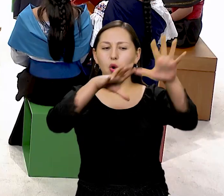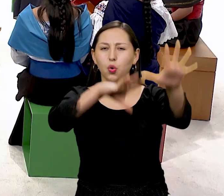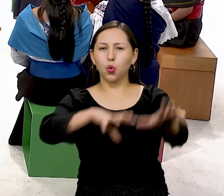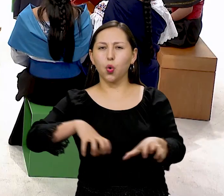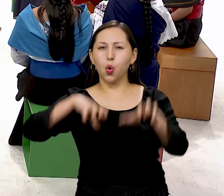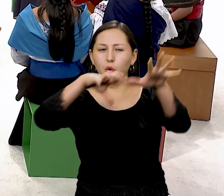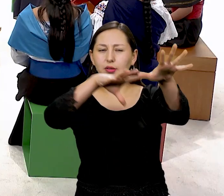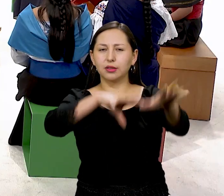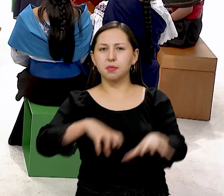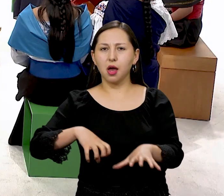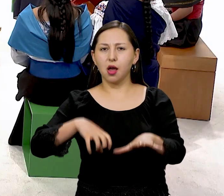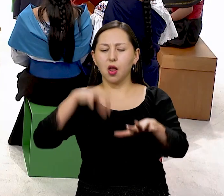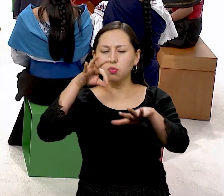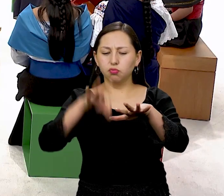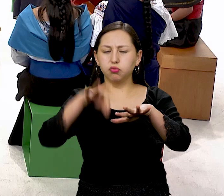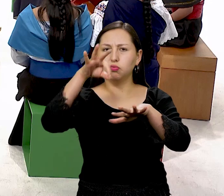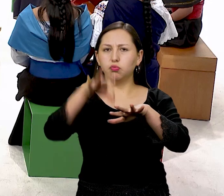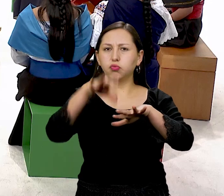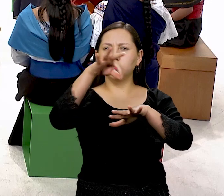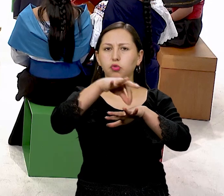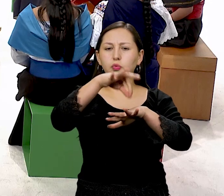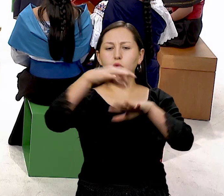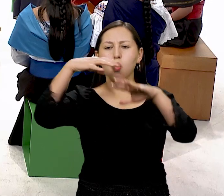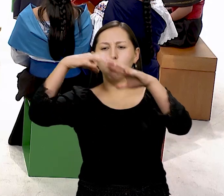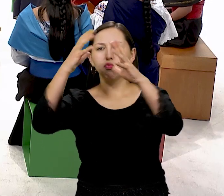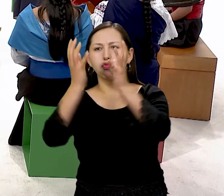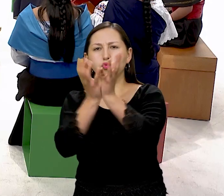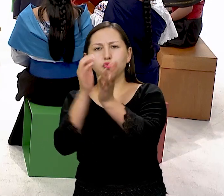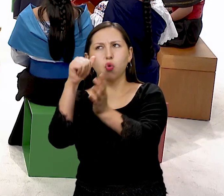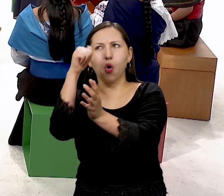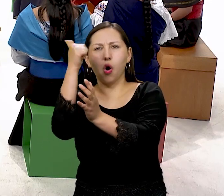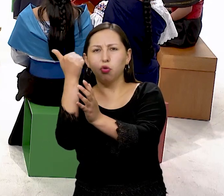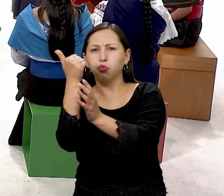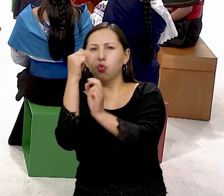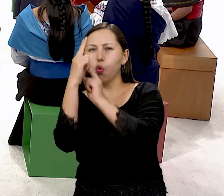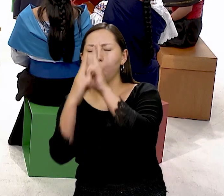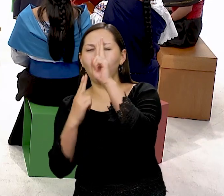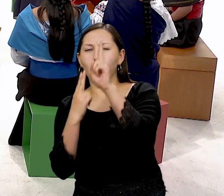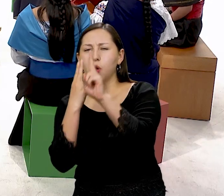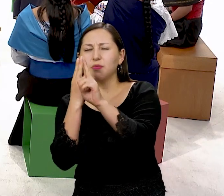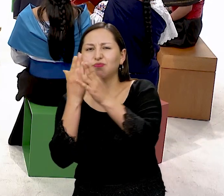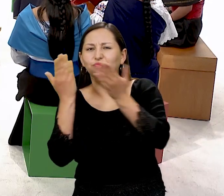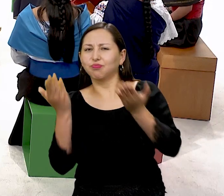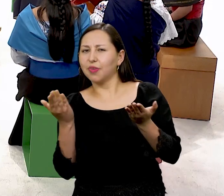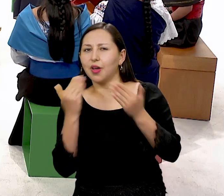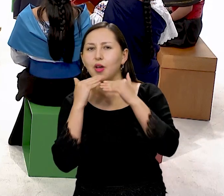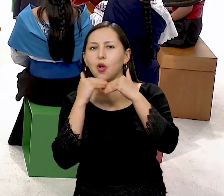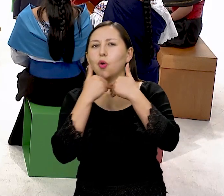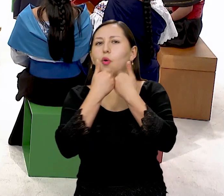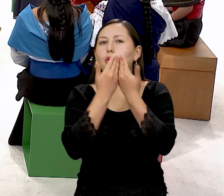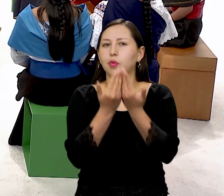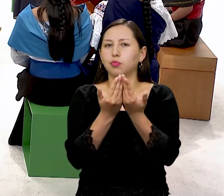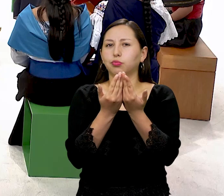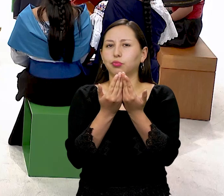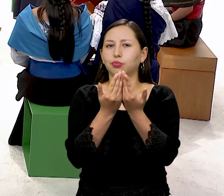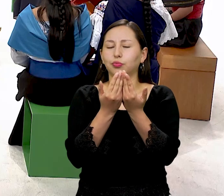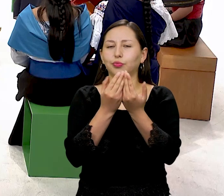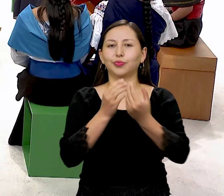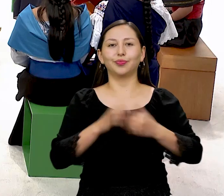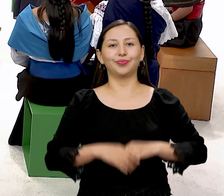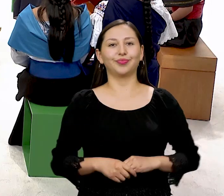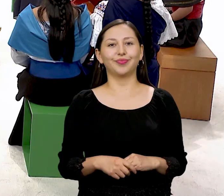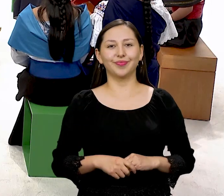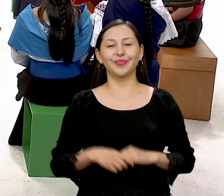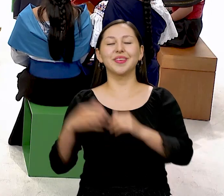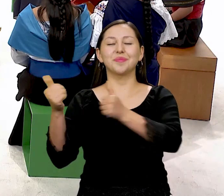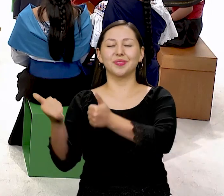podemos cultivar en el espacio? Sabemos que estás trabajando en un proyecto que topa esta temática, entonces queremos despejar